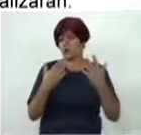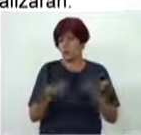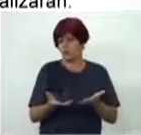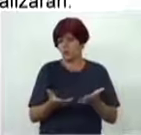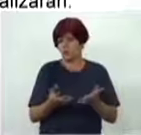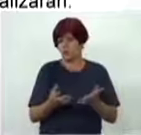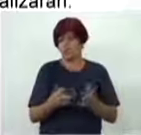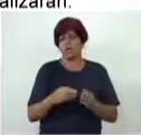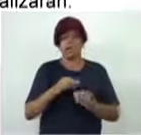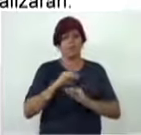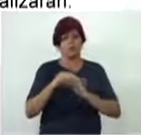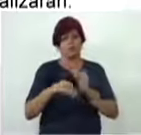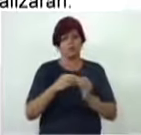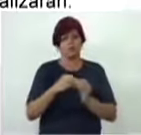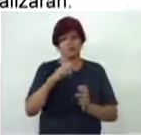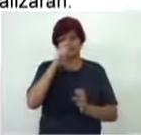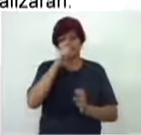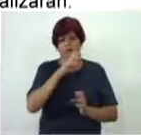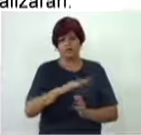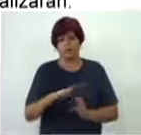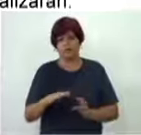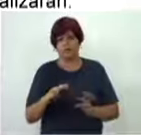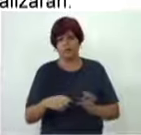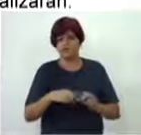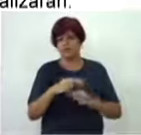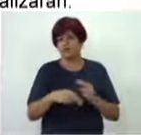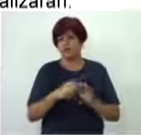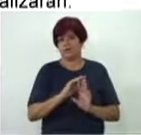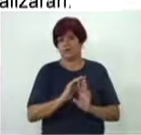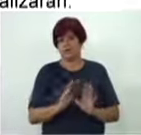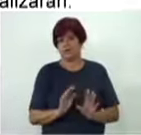acciones que los niños realizan.